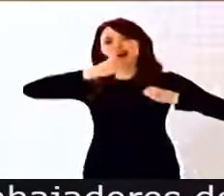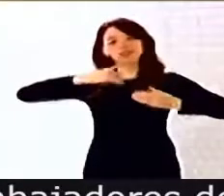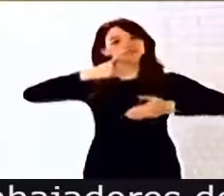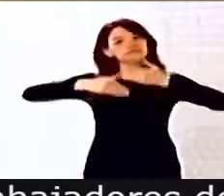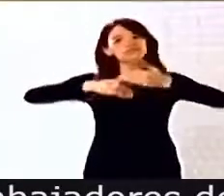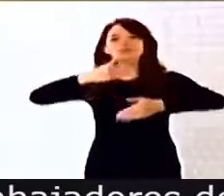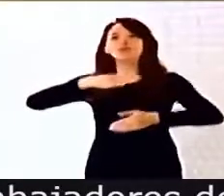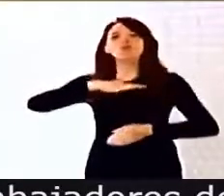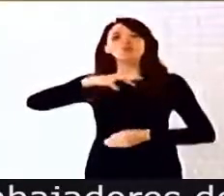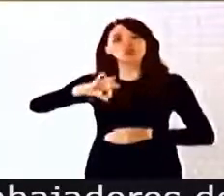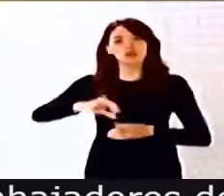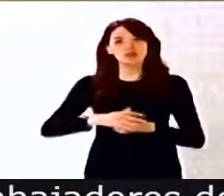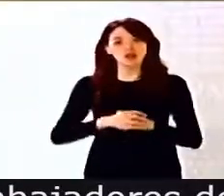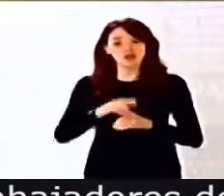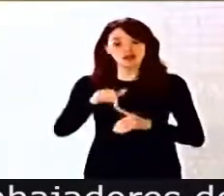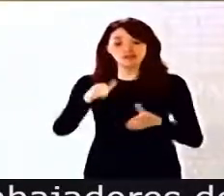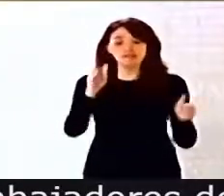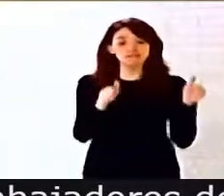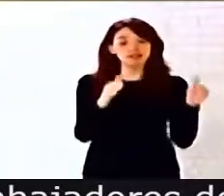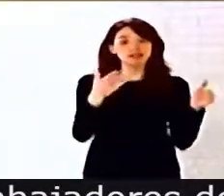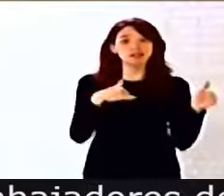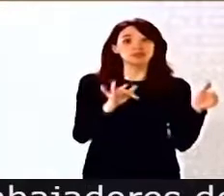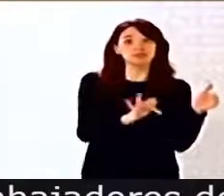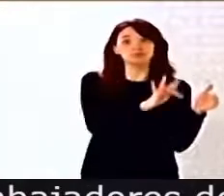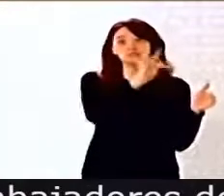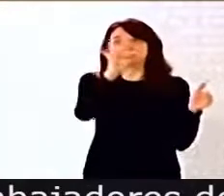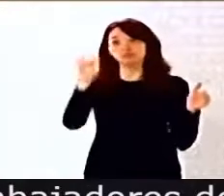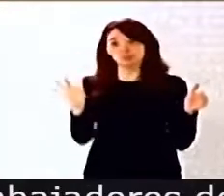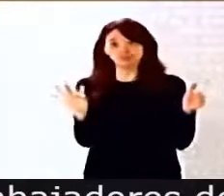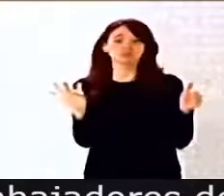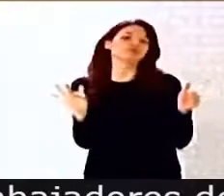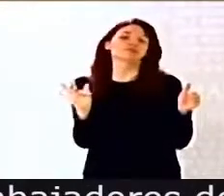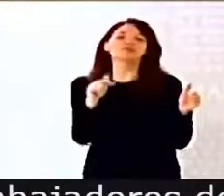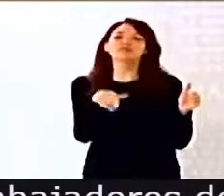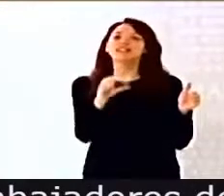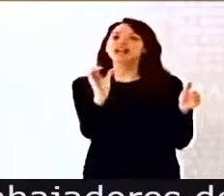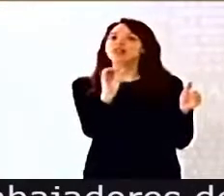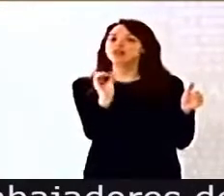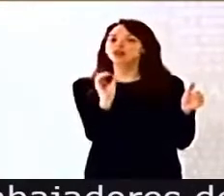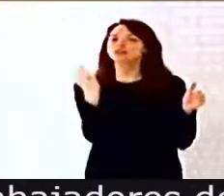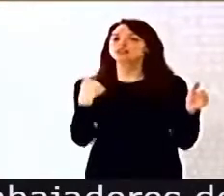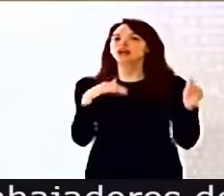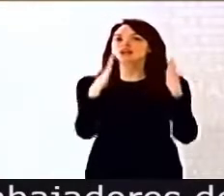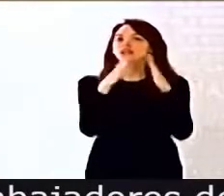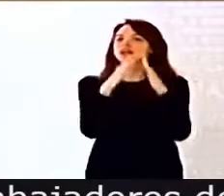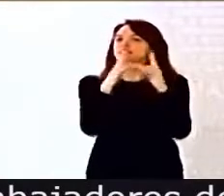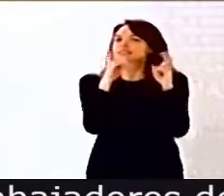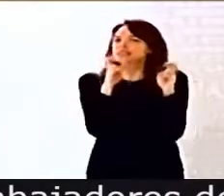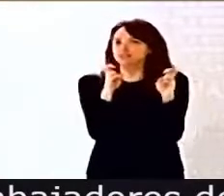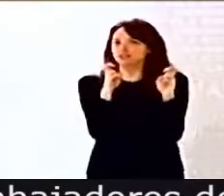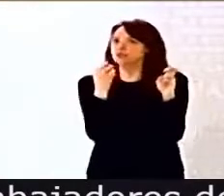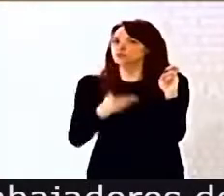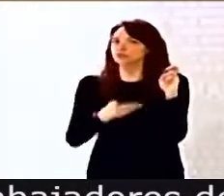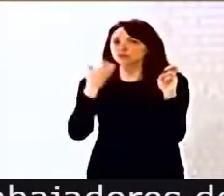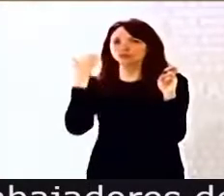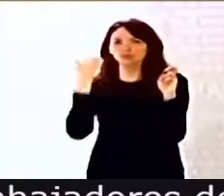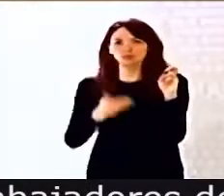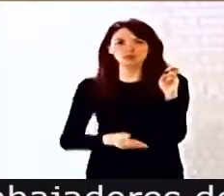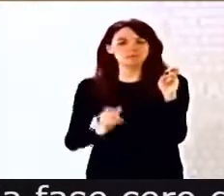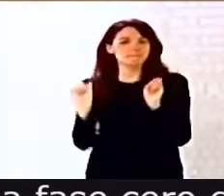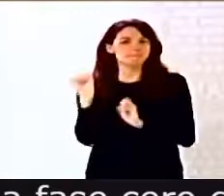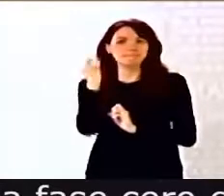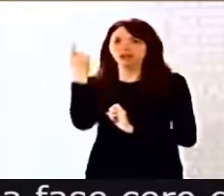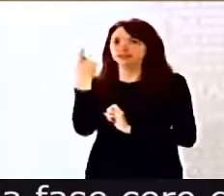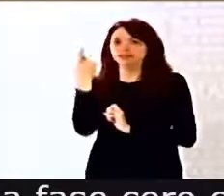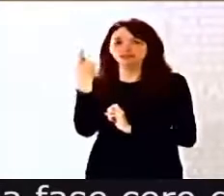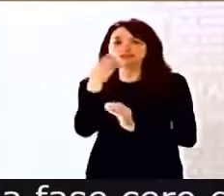vivir en esta fase que hemos pasado, en la fase 0, una fase de confinamiento muy importante, de las más importantes que